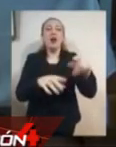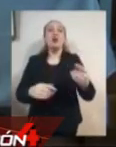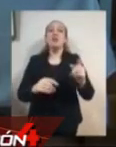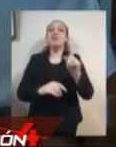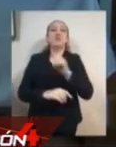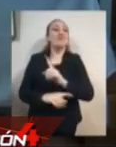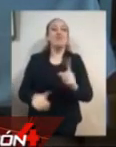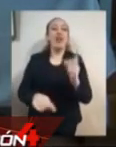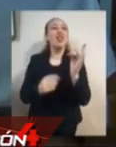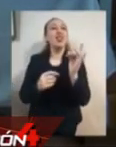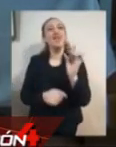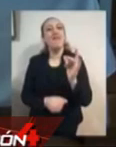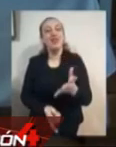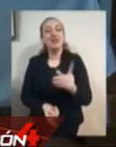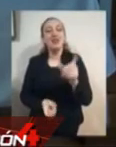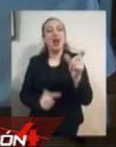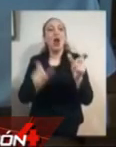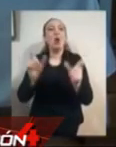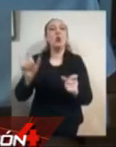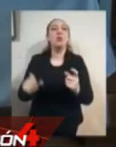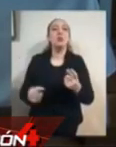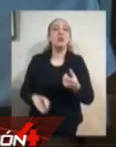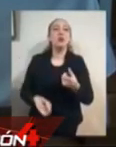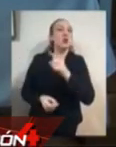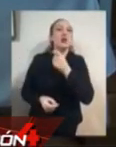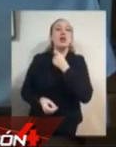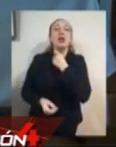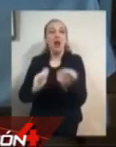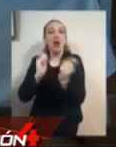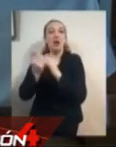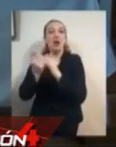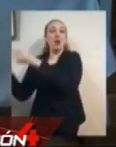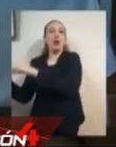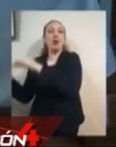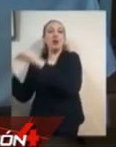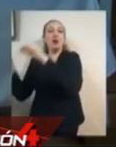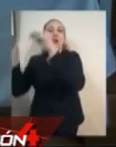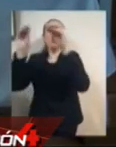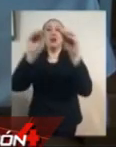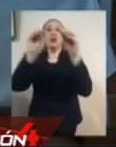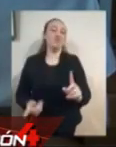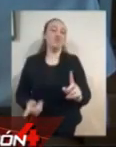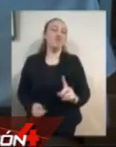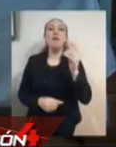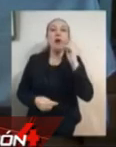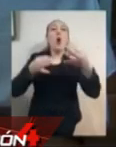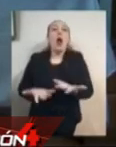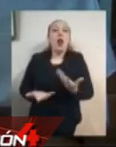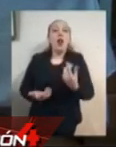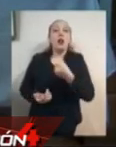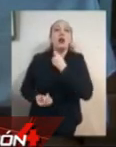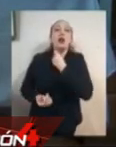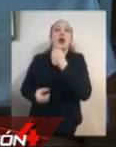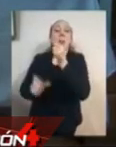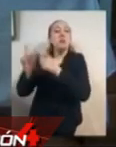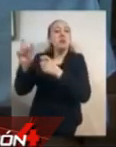No, algunos no han querido, otros sí, así que estamos evaluando cuál es la intención de cada uno de los